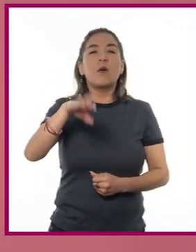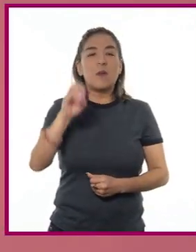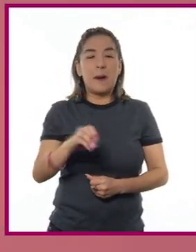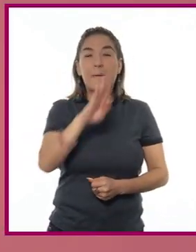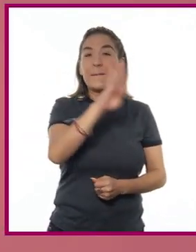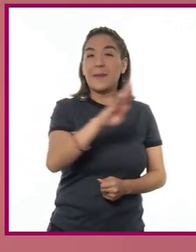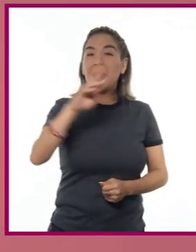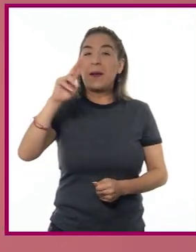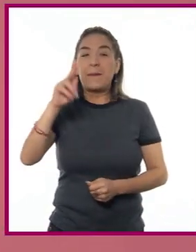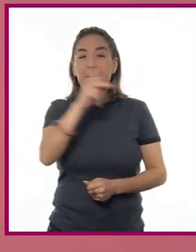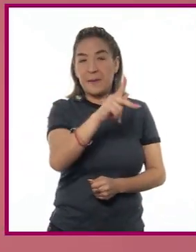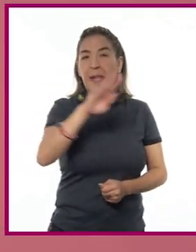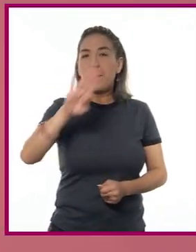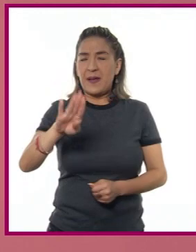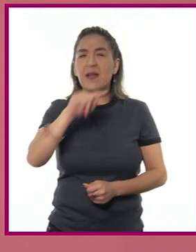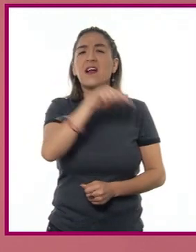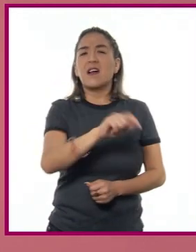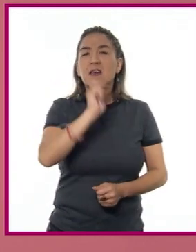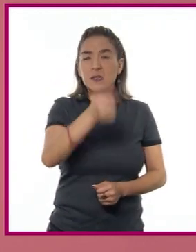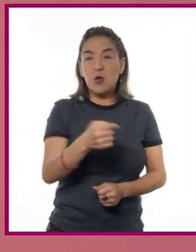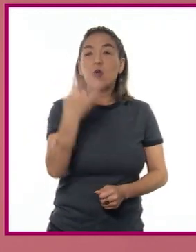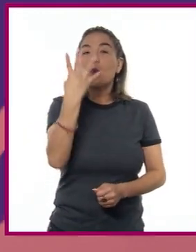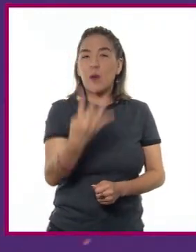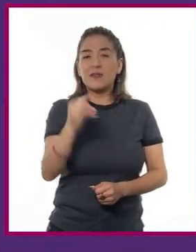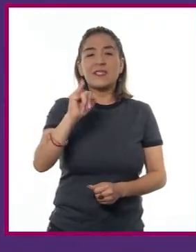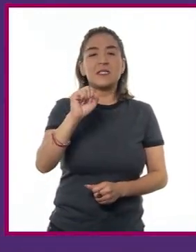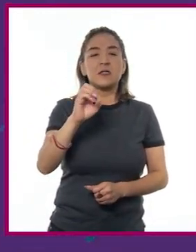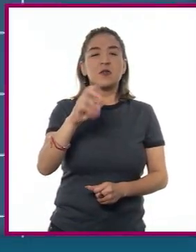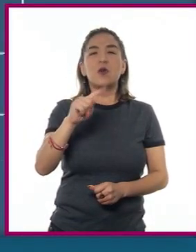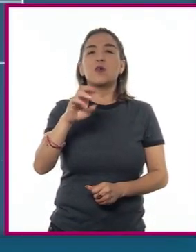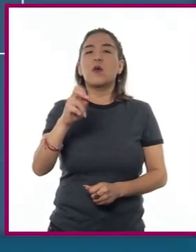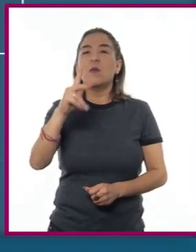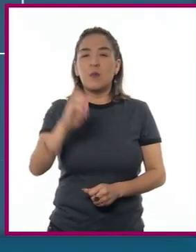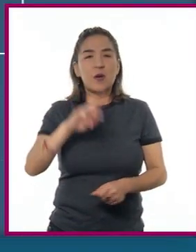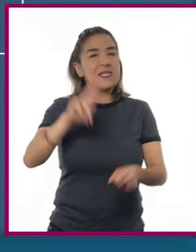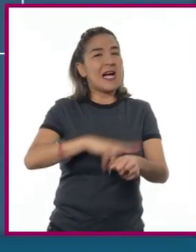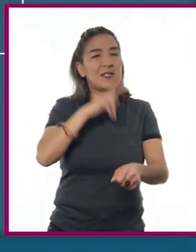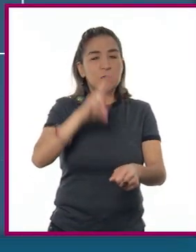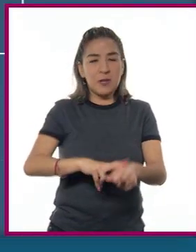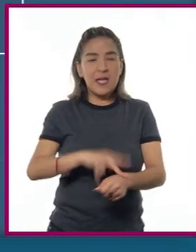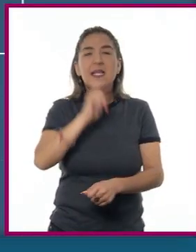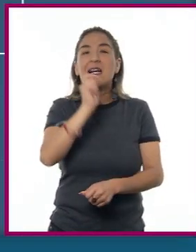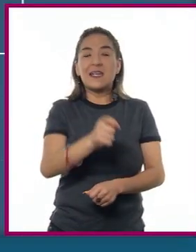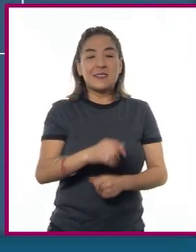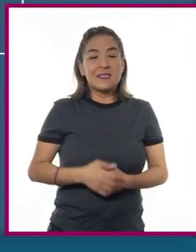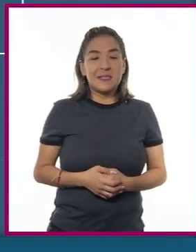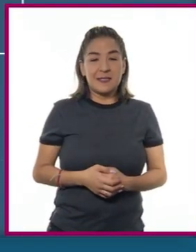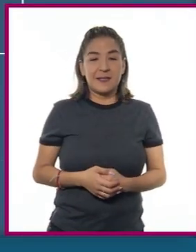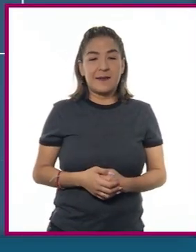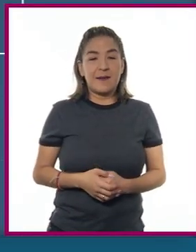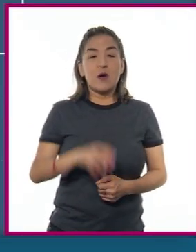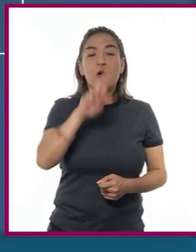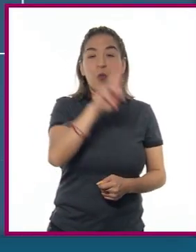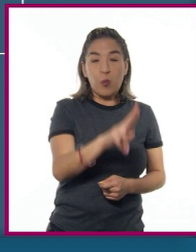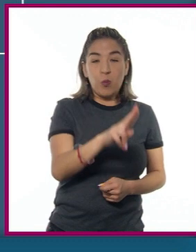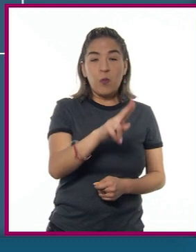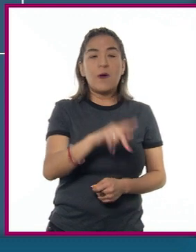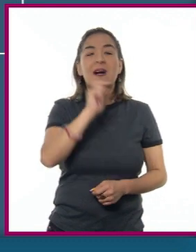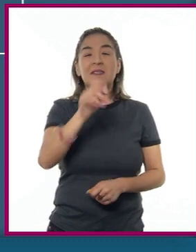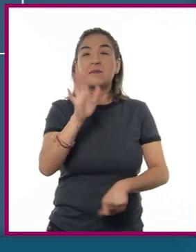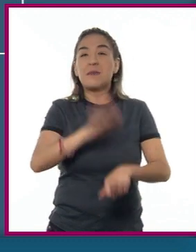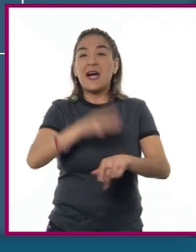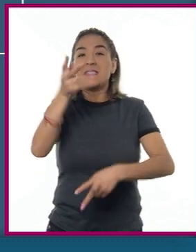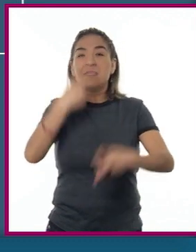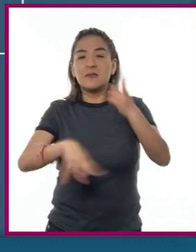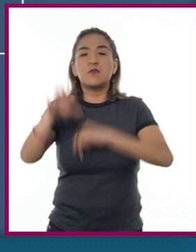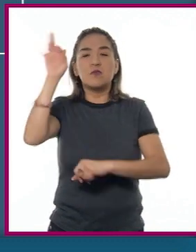Pb. Podemos ver que tiene 4 isótopos naturales, cuyas masas atómicas U y abundancia son los valores que